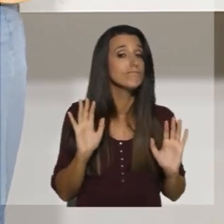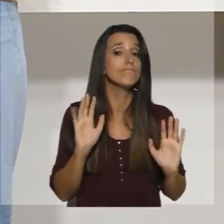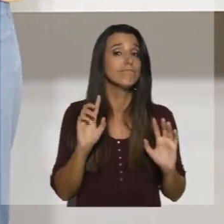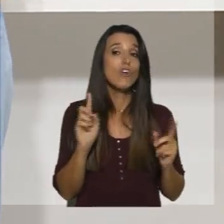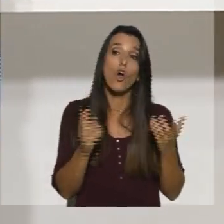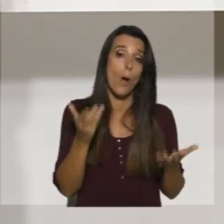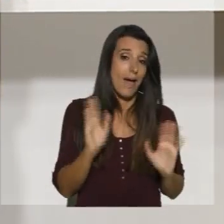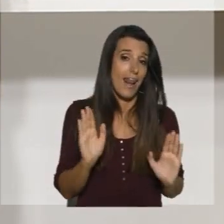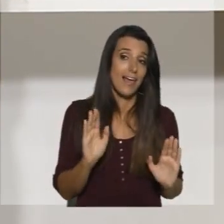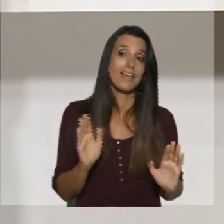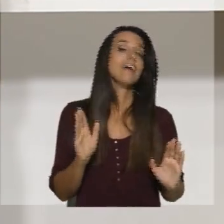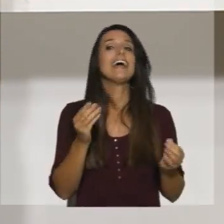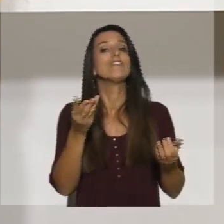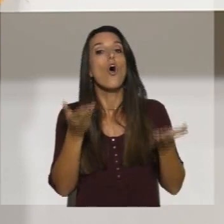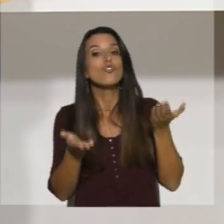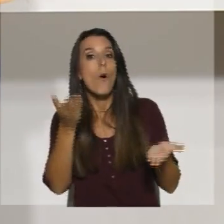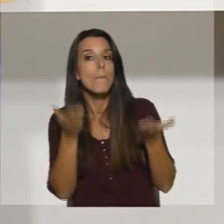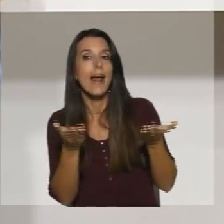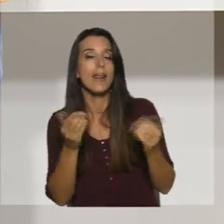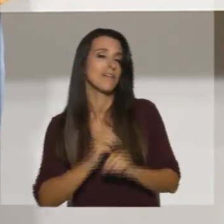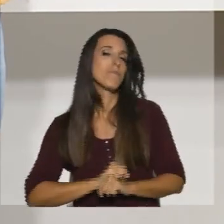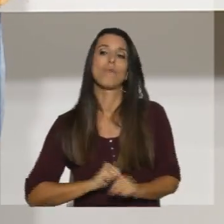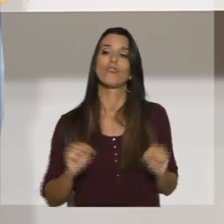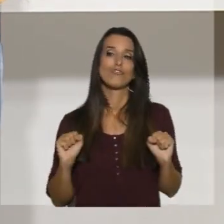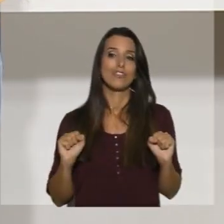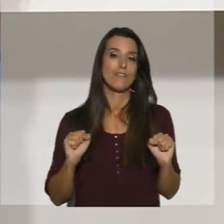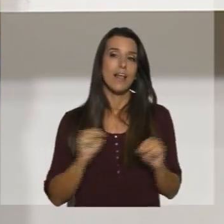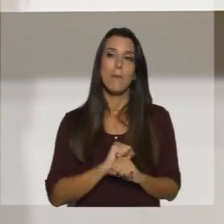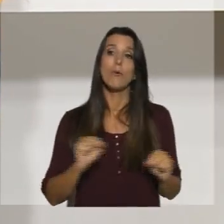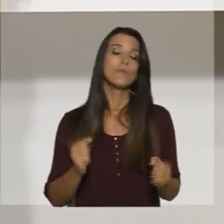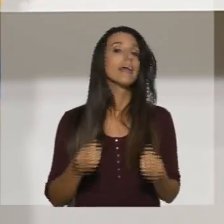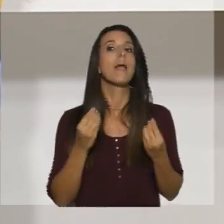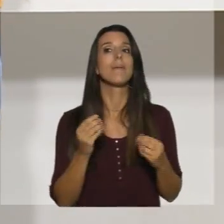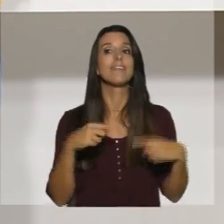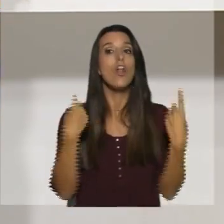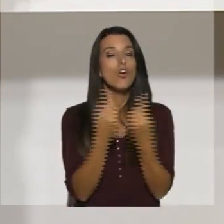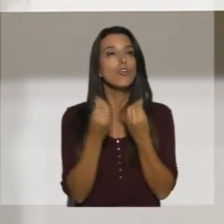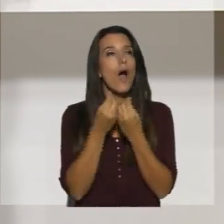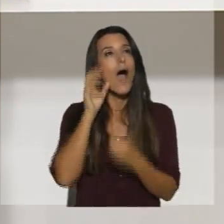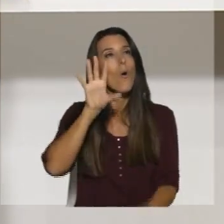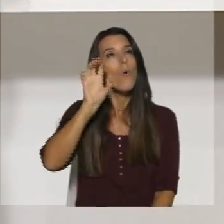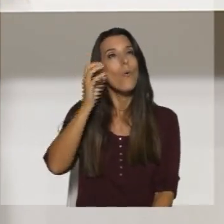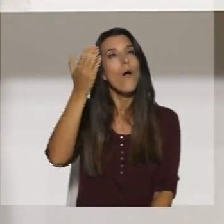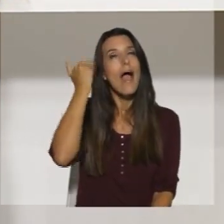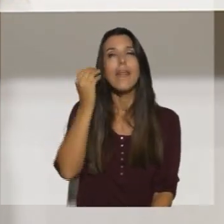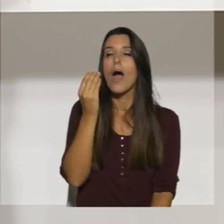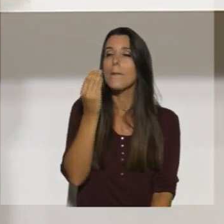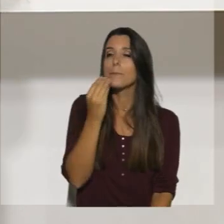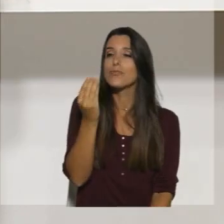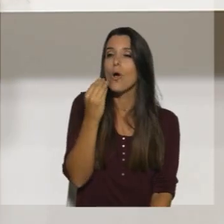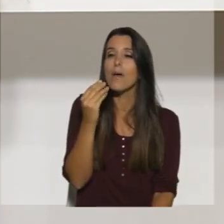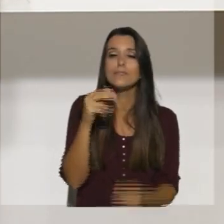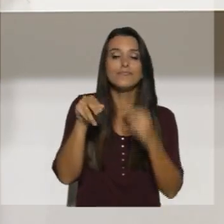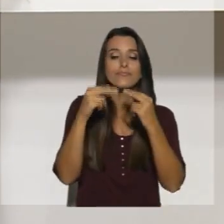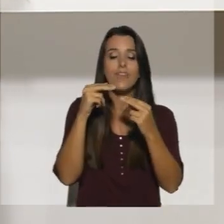Era lo que yo le hablaba, que la comparación es imposible y termina siendo hasta cruel. Porque, ¿qué pasa? Nosotros cuando recordamos que comíamos eso, no solo recordamos el sabor de